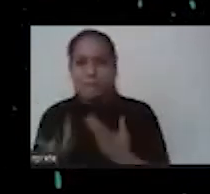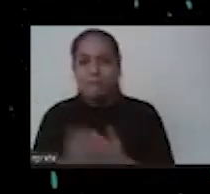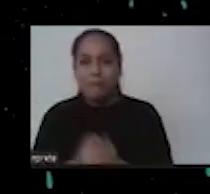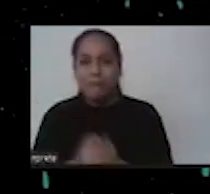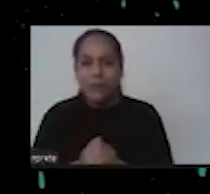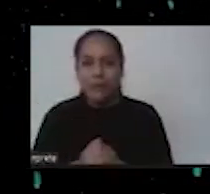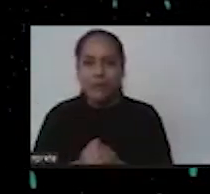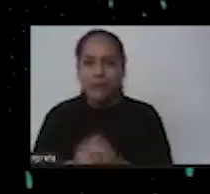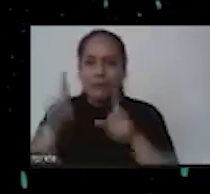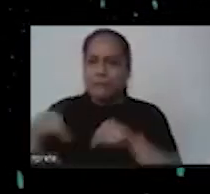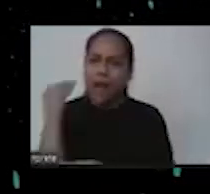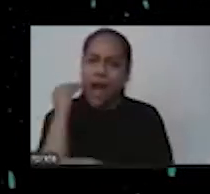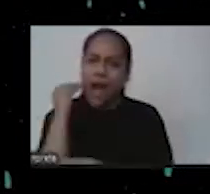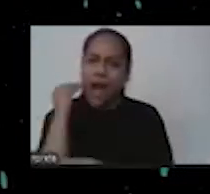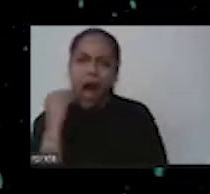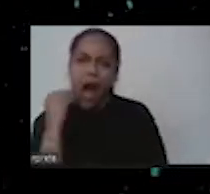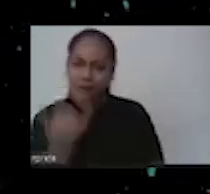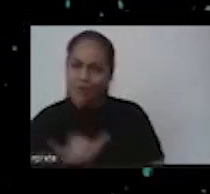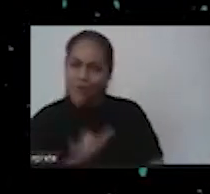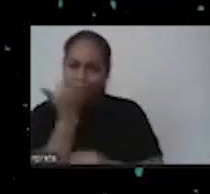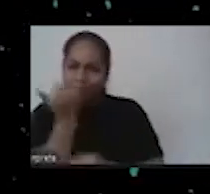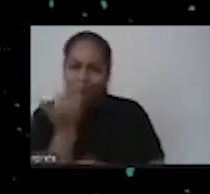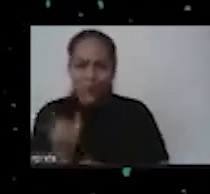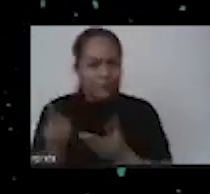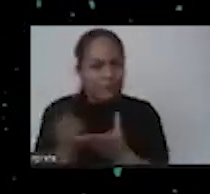araría, mujer chuparrosa.